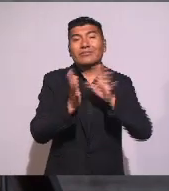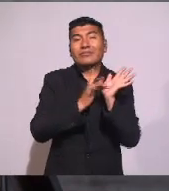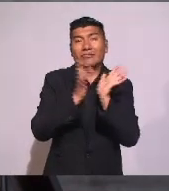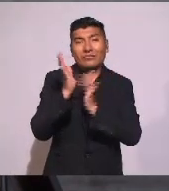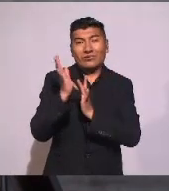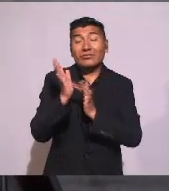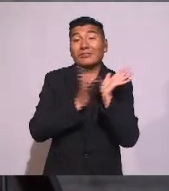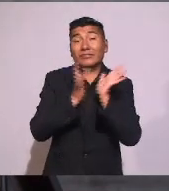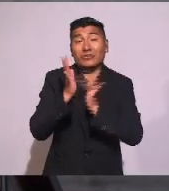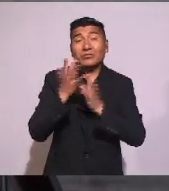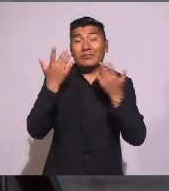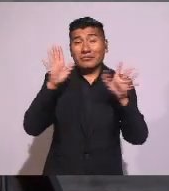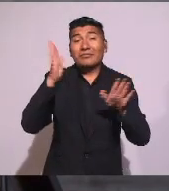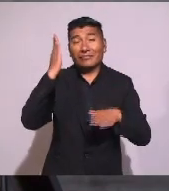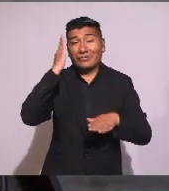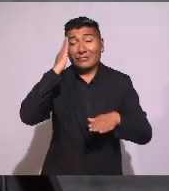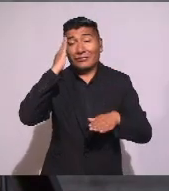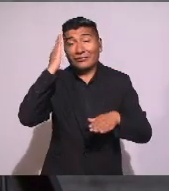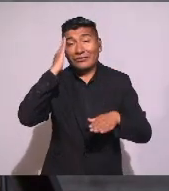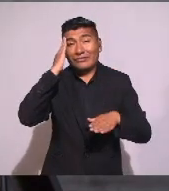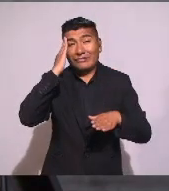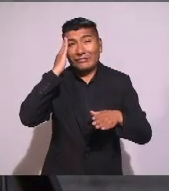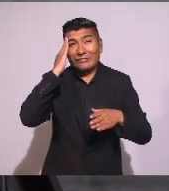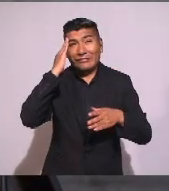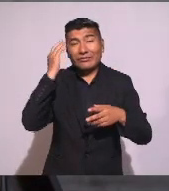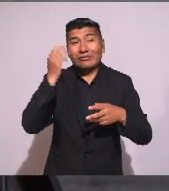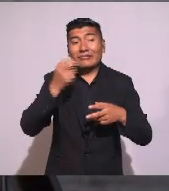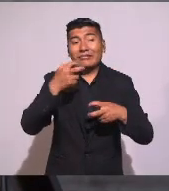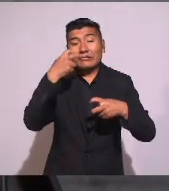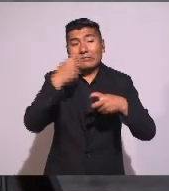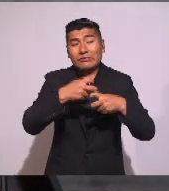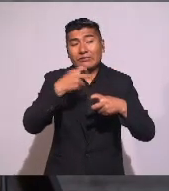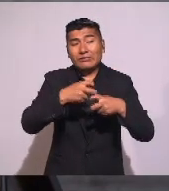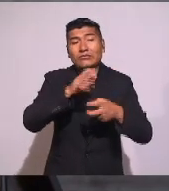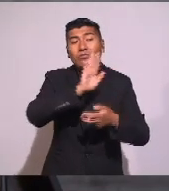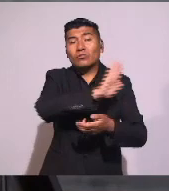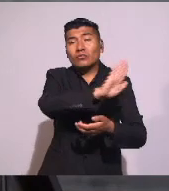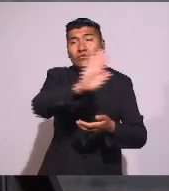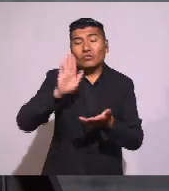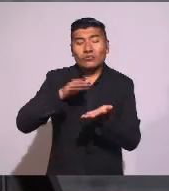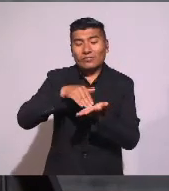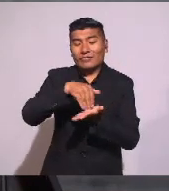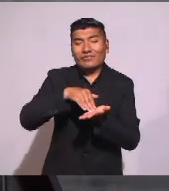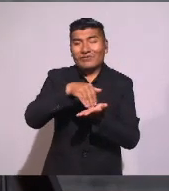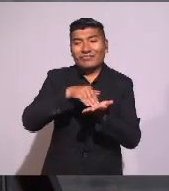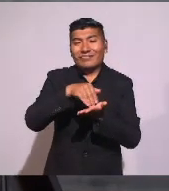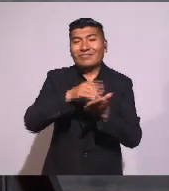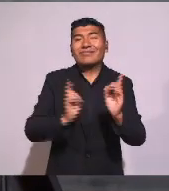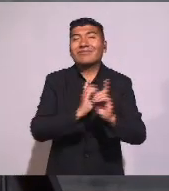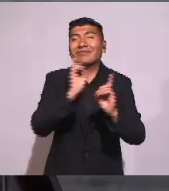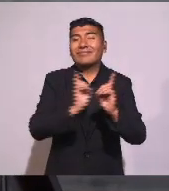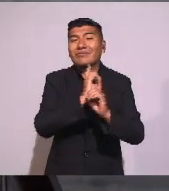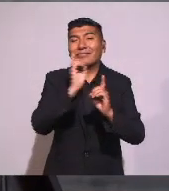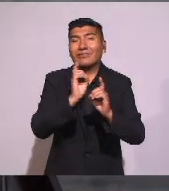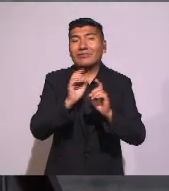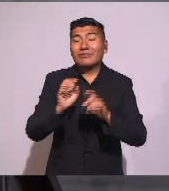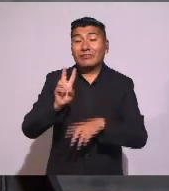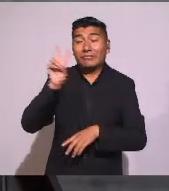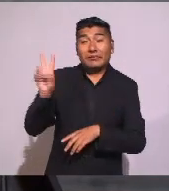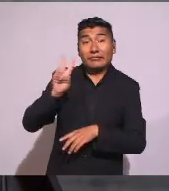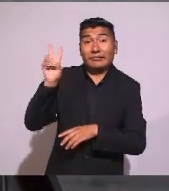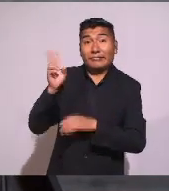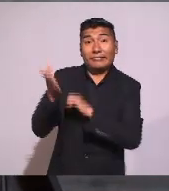jesús está consciente de la fragilidad de la fe de sus discípulos frente al viernes santo